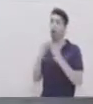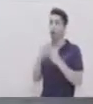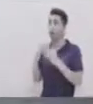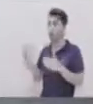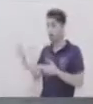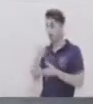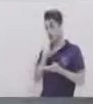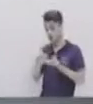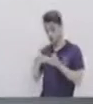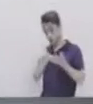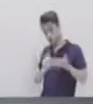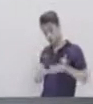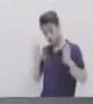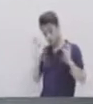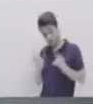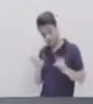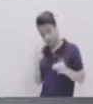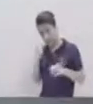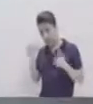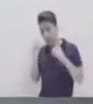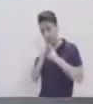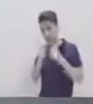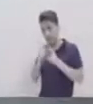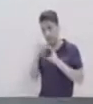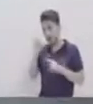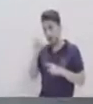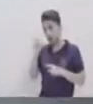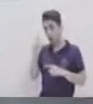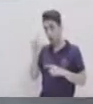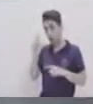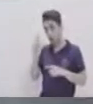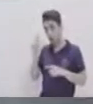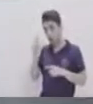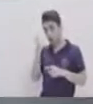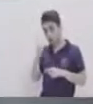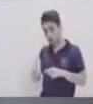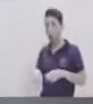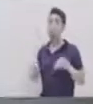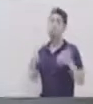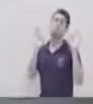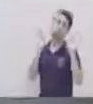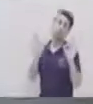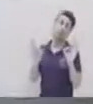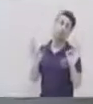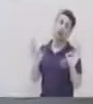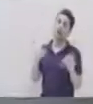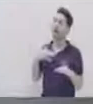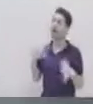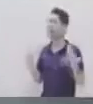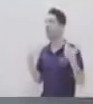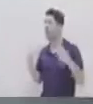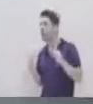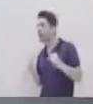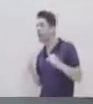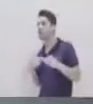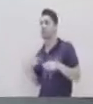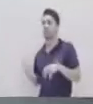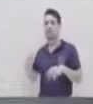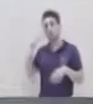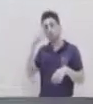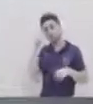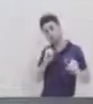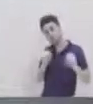si todos colaboramos, la palabra lo dice, todo va a salir muy bien y vamos a hacer todos los quehaceres, todas